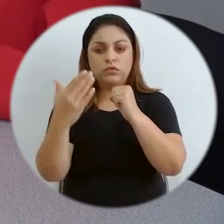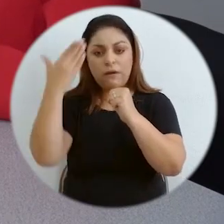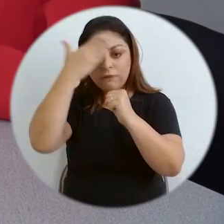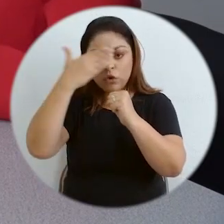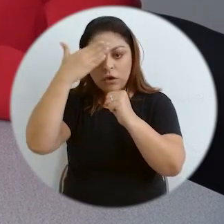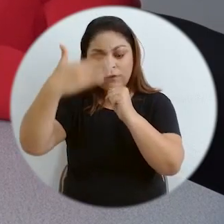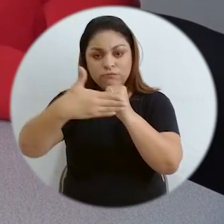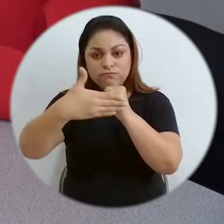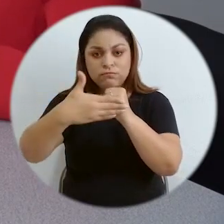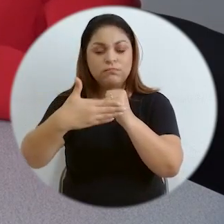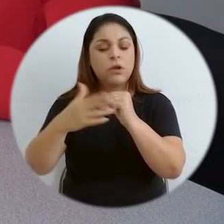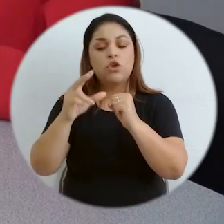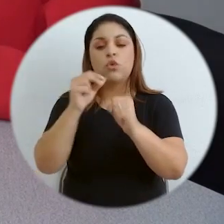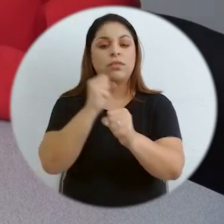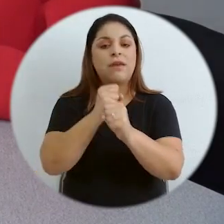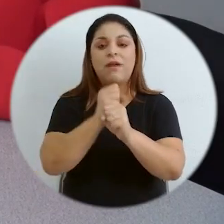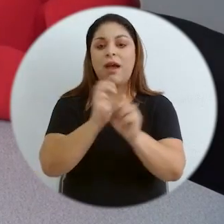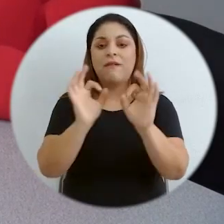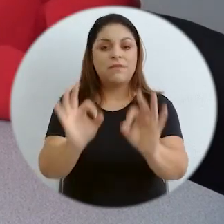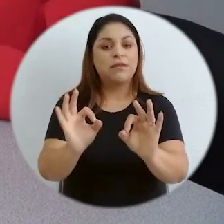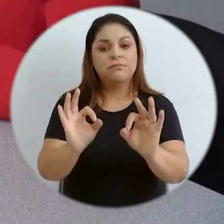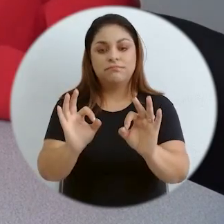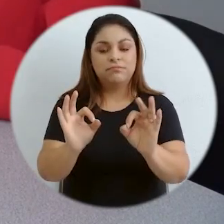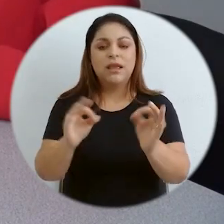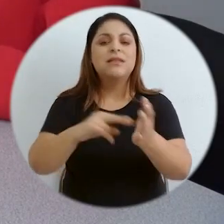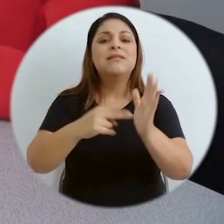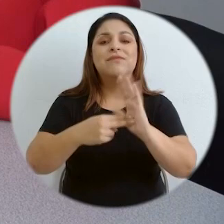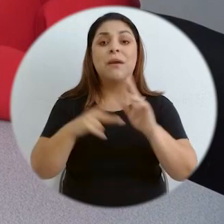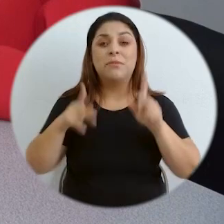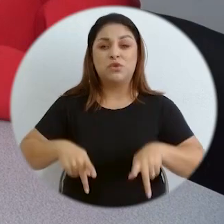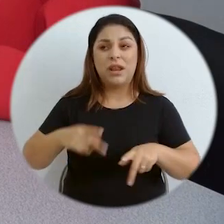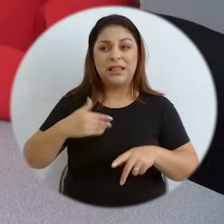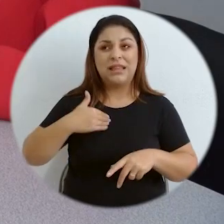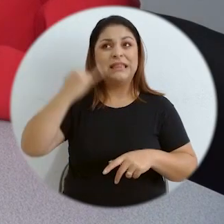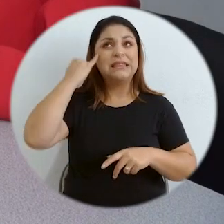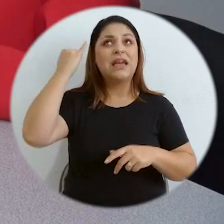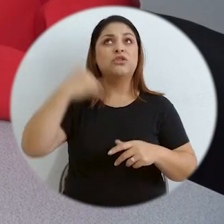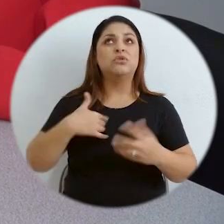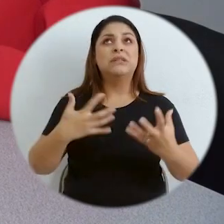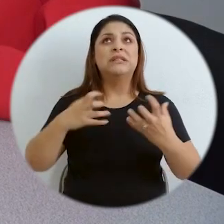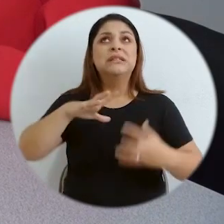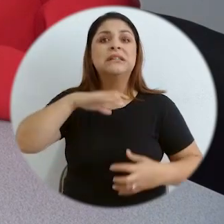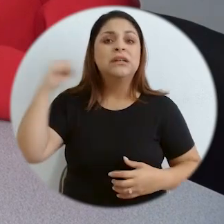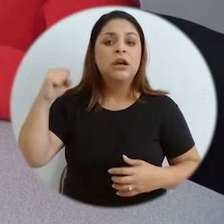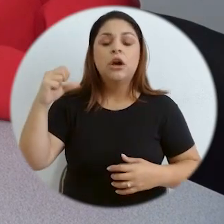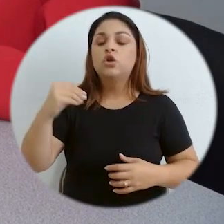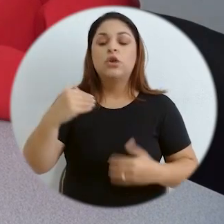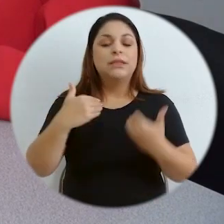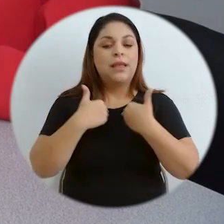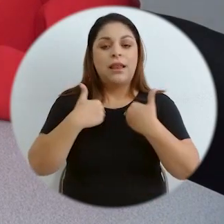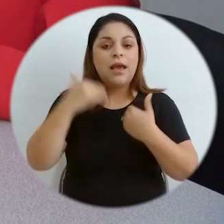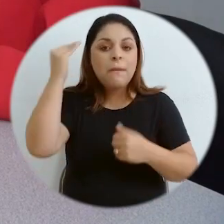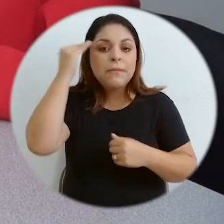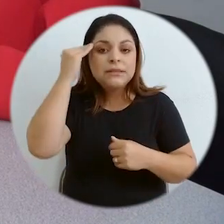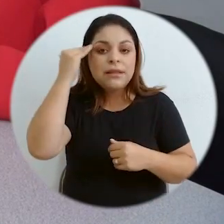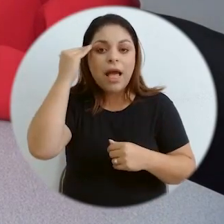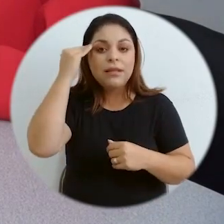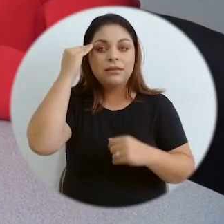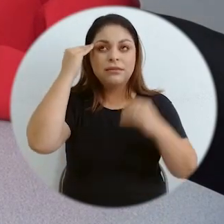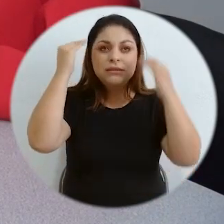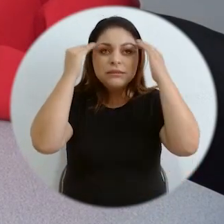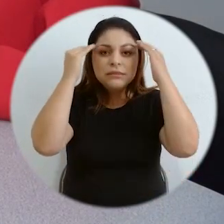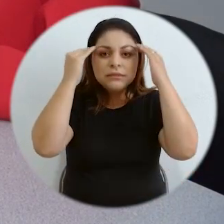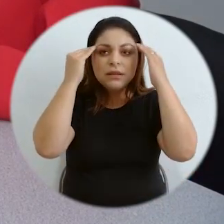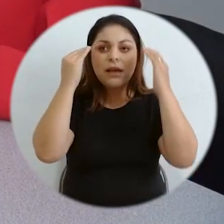adecuadamente. Entonces, podríamos decir que una persona que tiene ideación suicida no tiene esa capacidad como